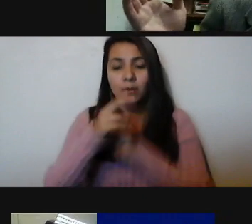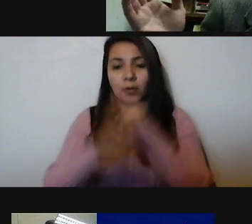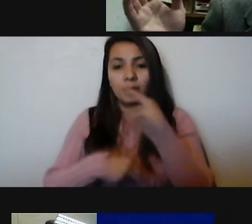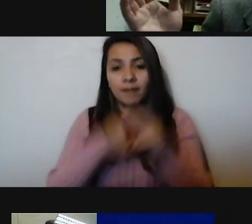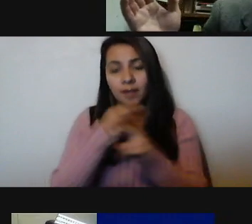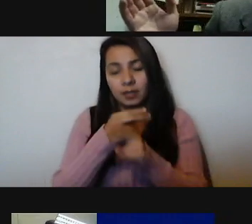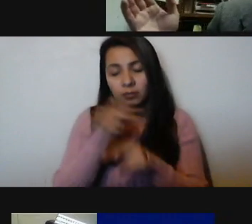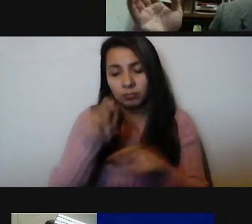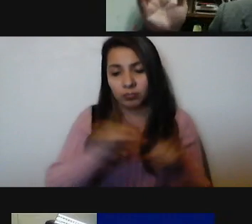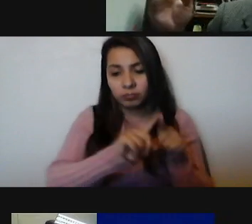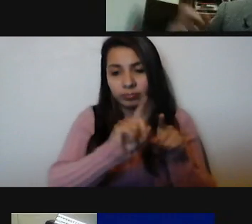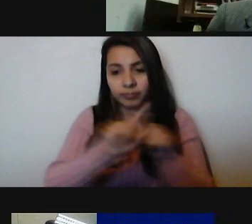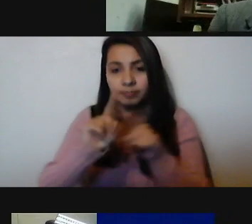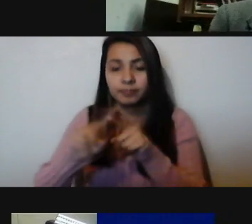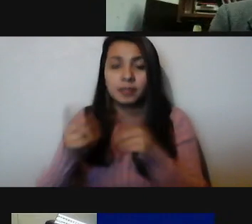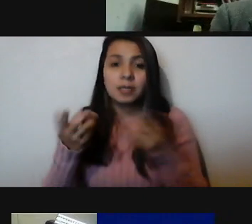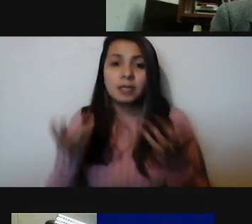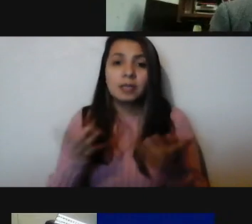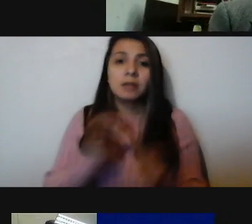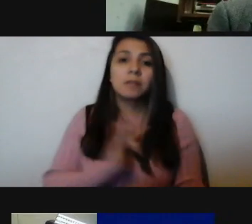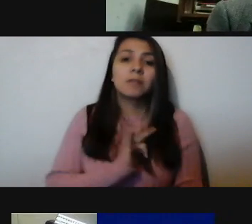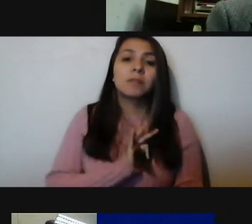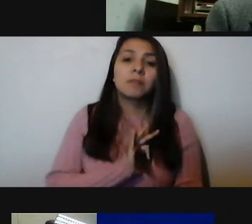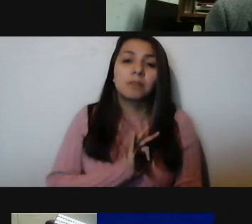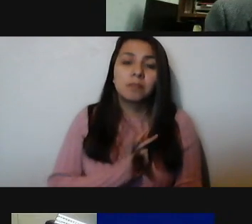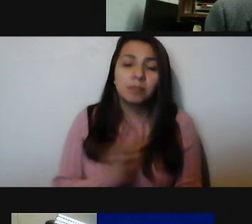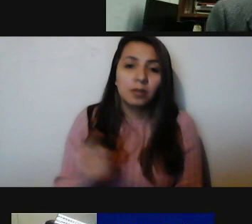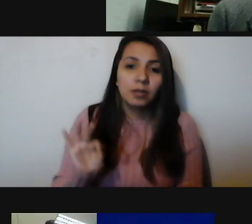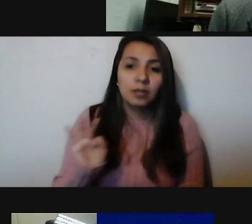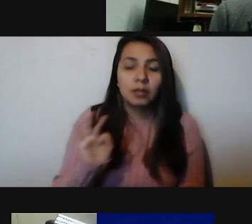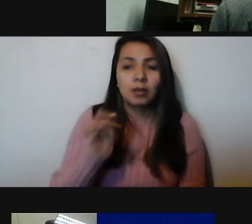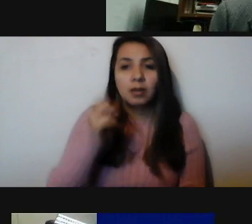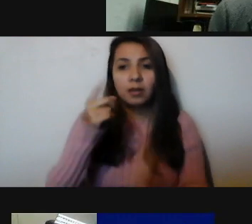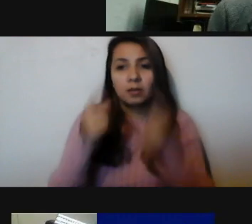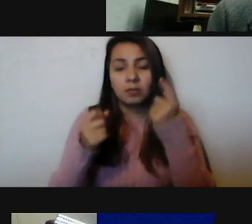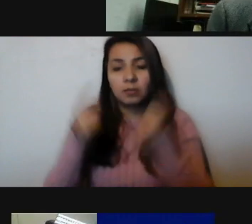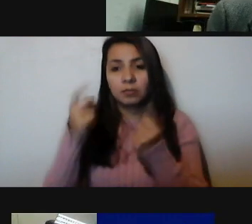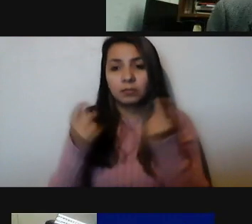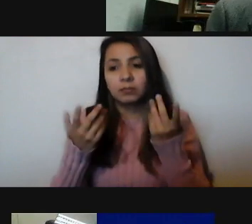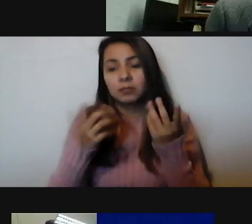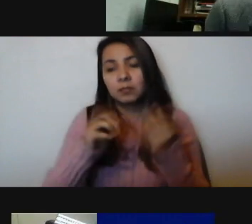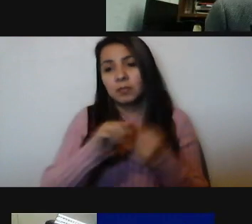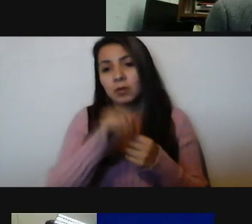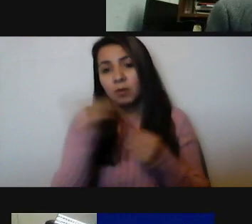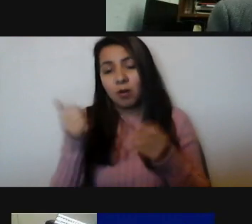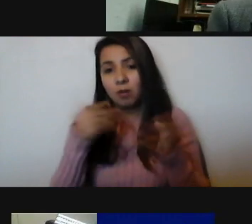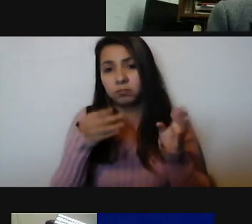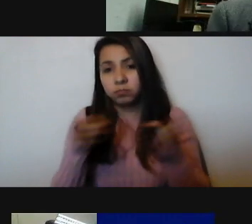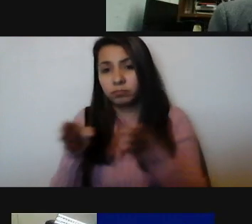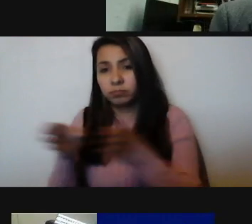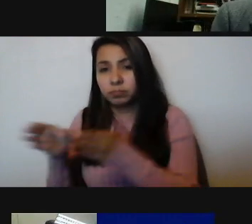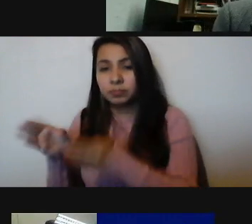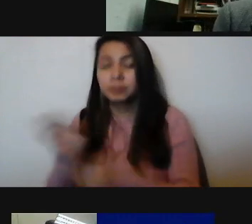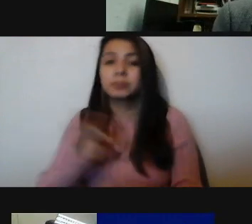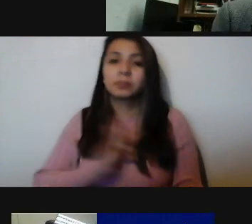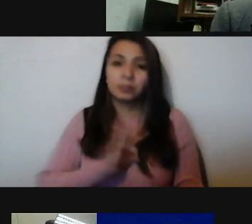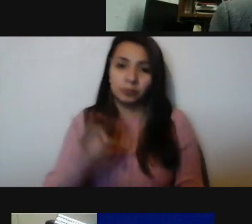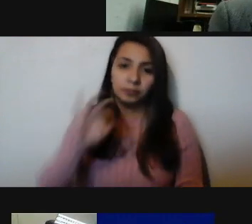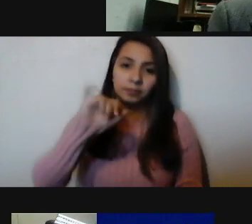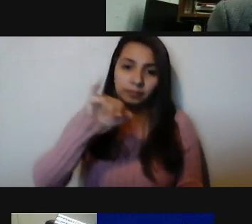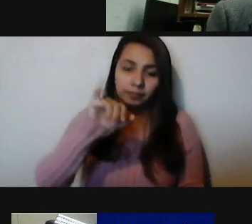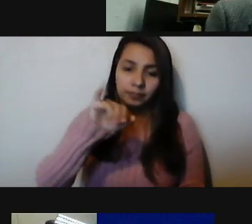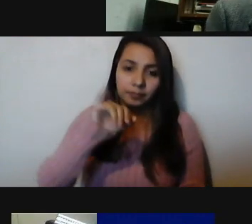en muchos escenarios, pues en el universo, ¿no? Entonces, ¿podríamos extrapolar algunas de las